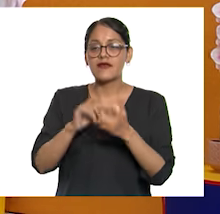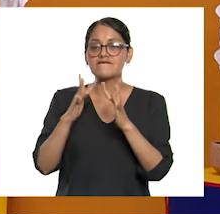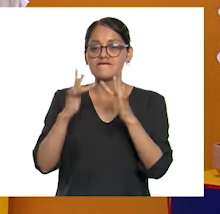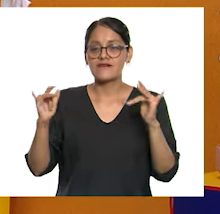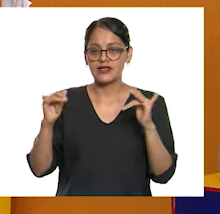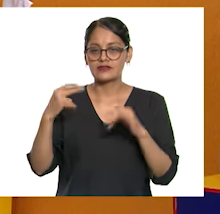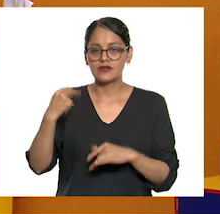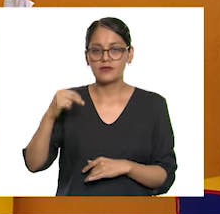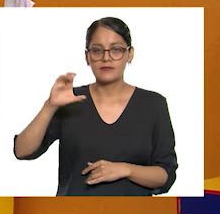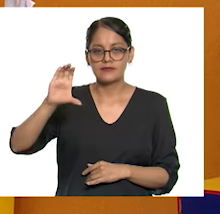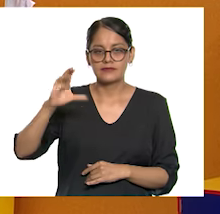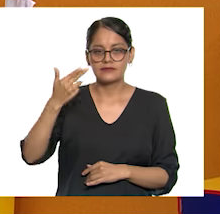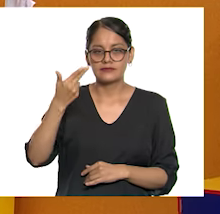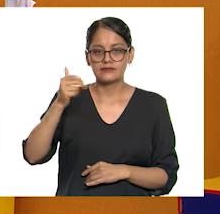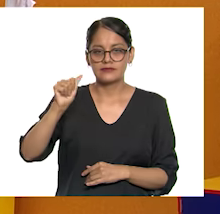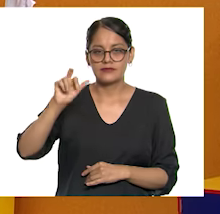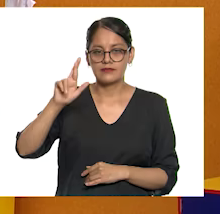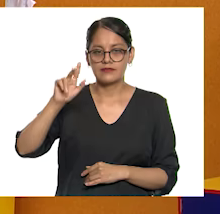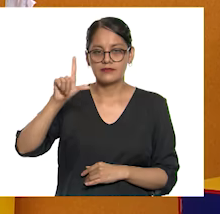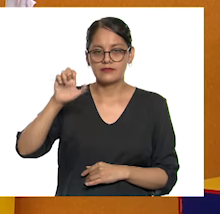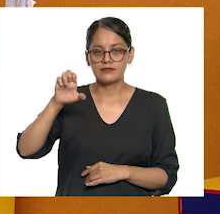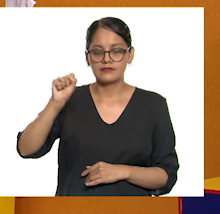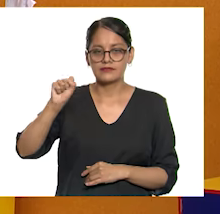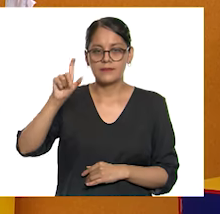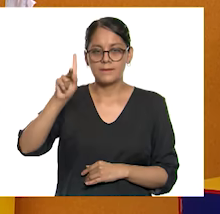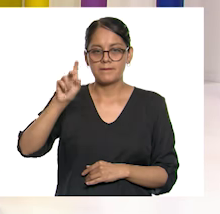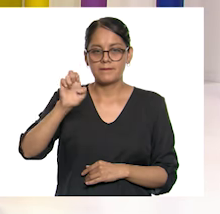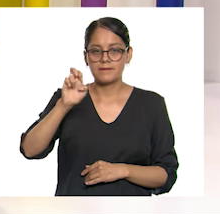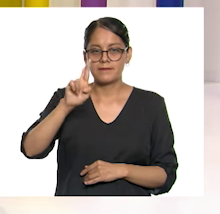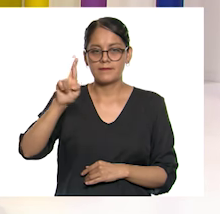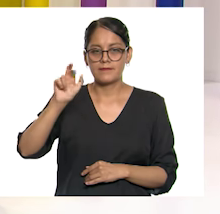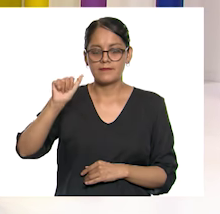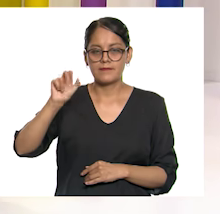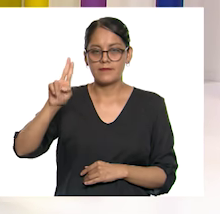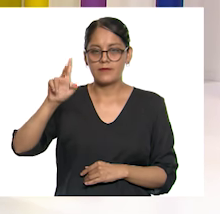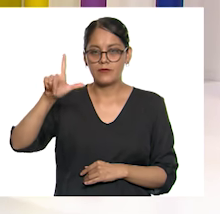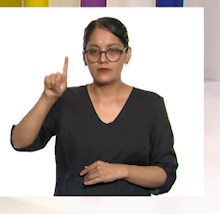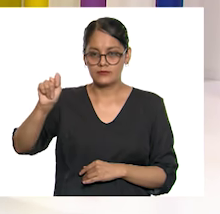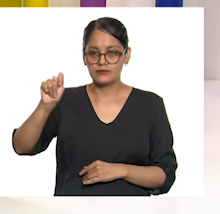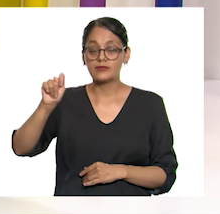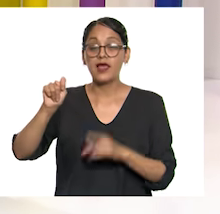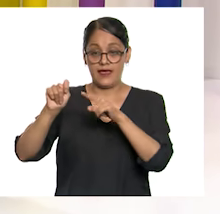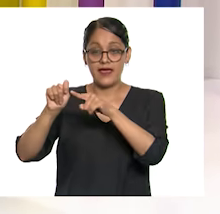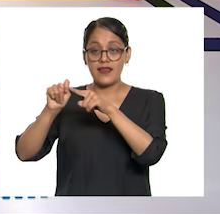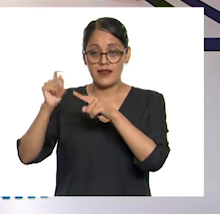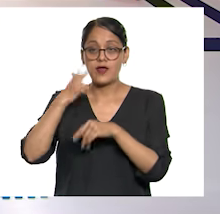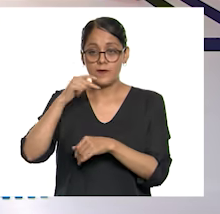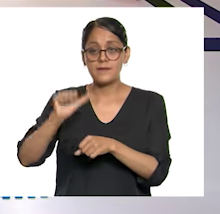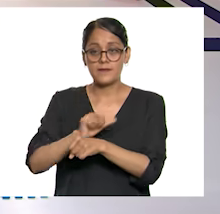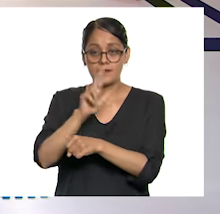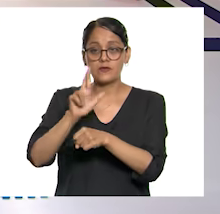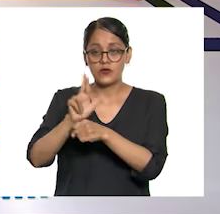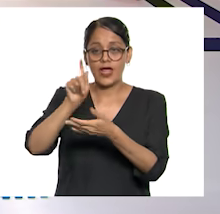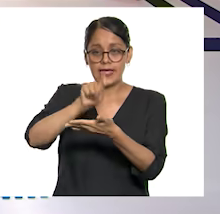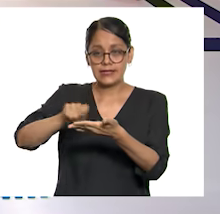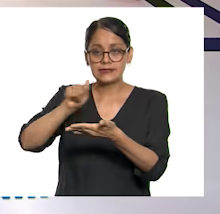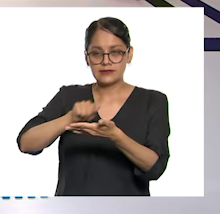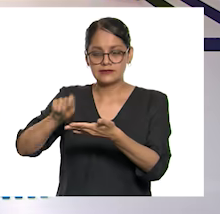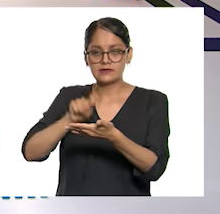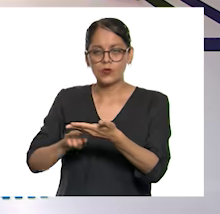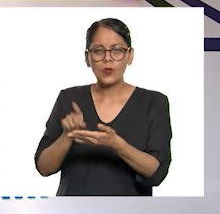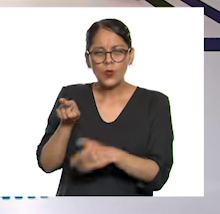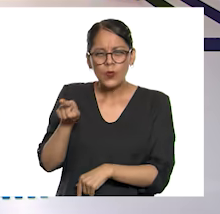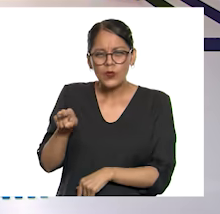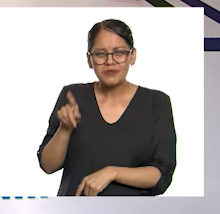llama Charles Perrault. ¡Ah! ¿Cómo ves? Y bueno, este escritor tiene algo muy,